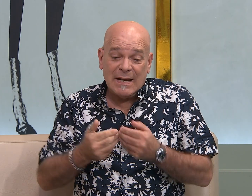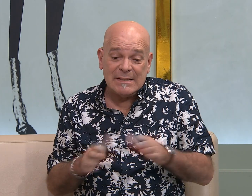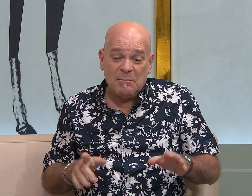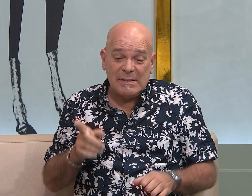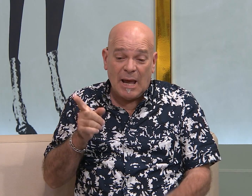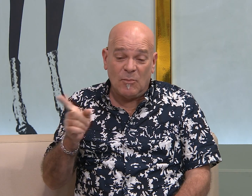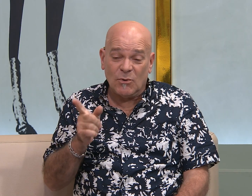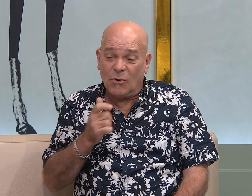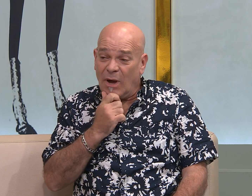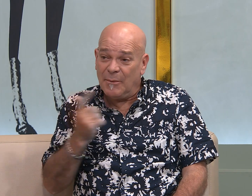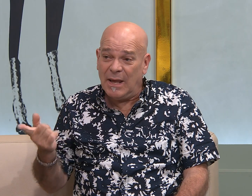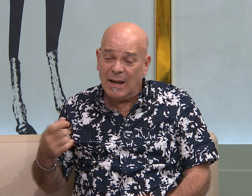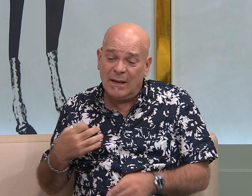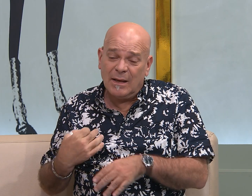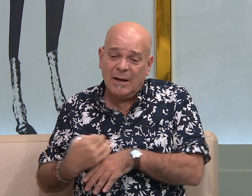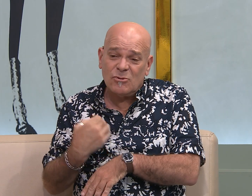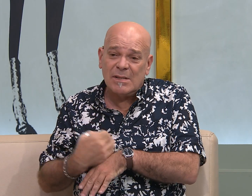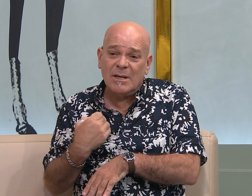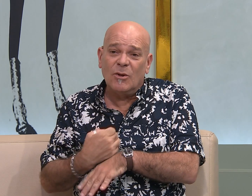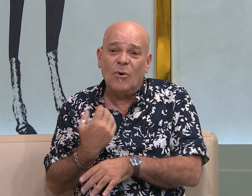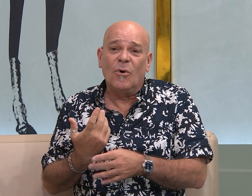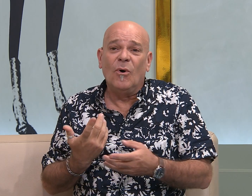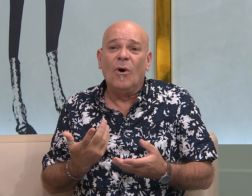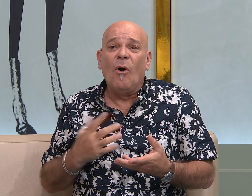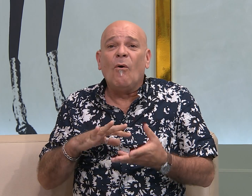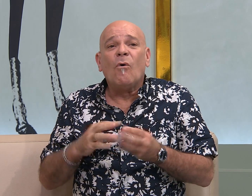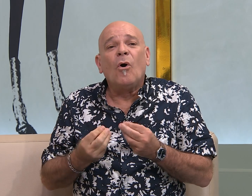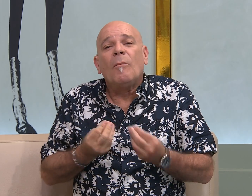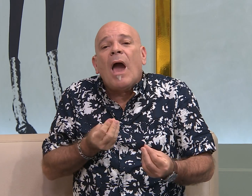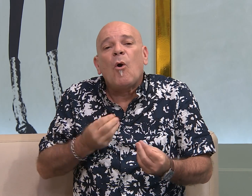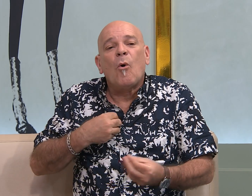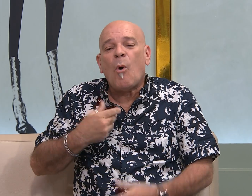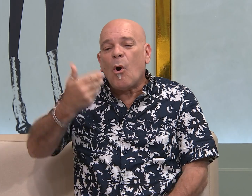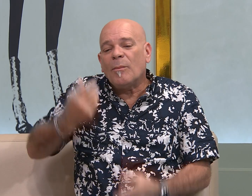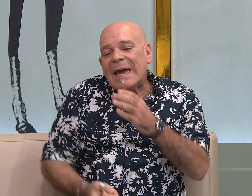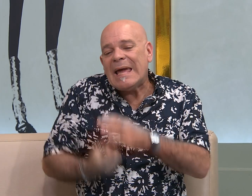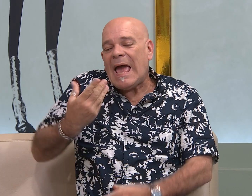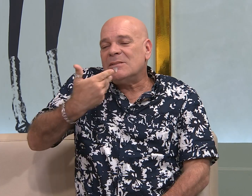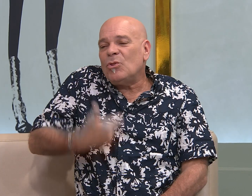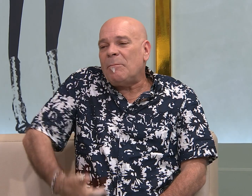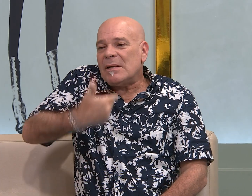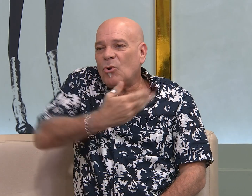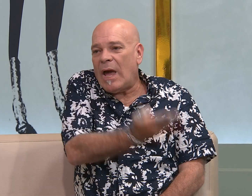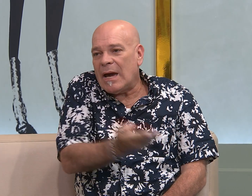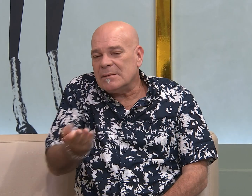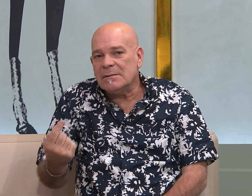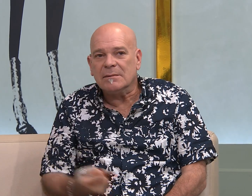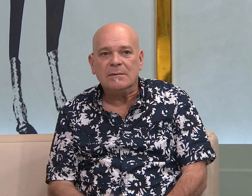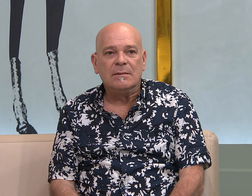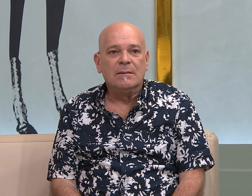Lo primero, empezamos con talleres, con Gabriel, nos enseñó